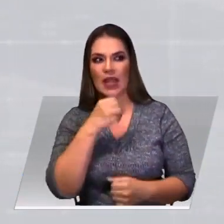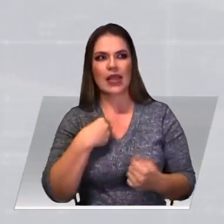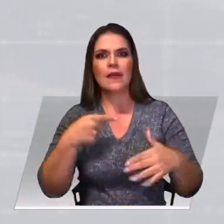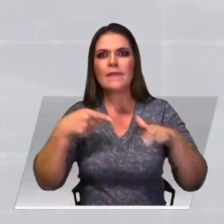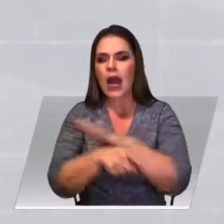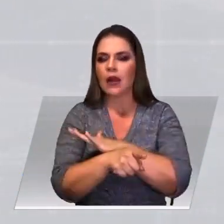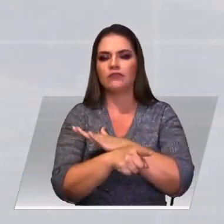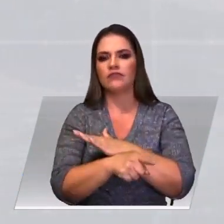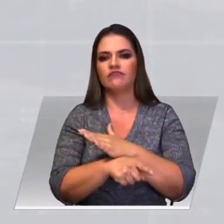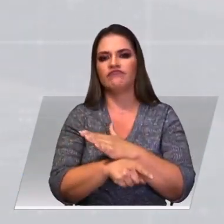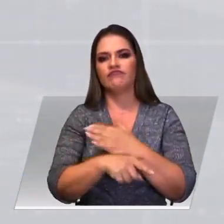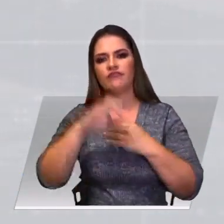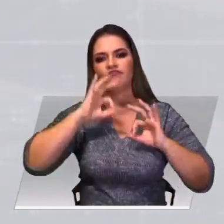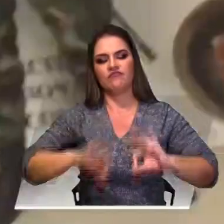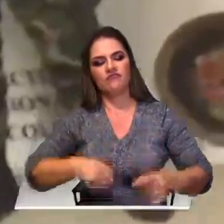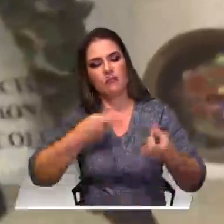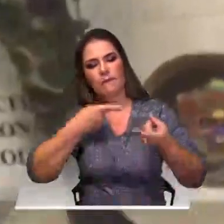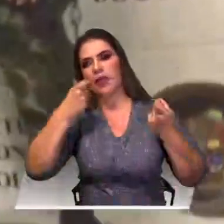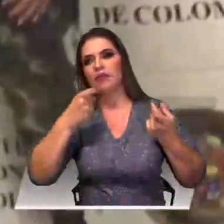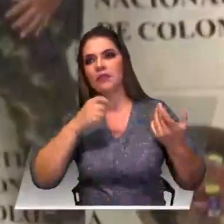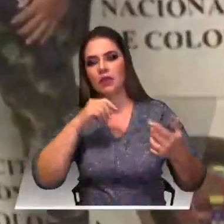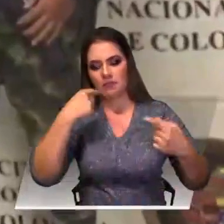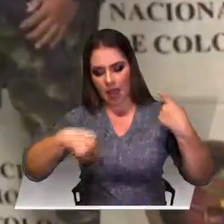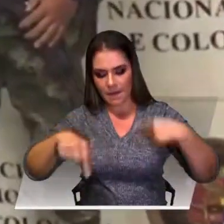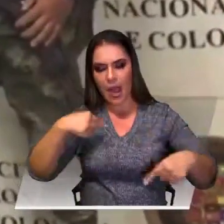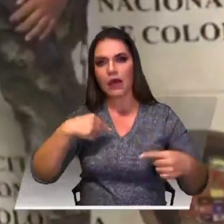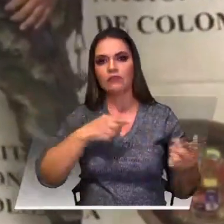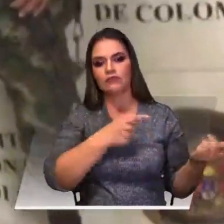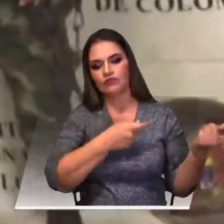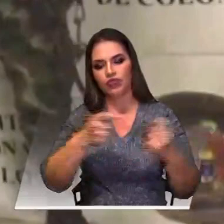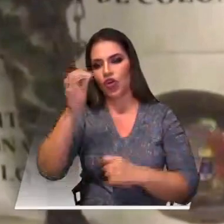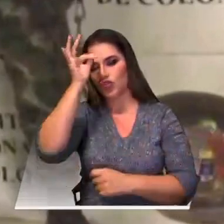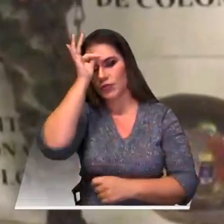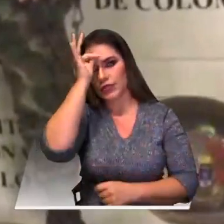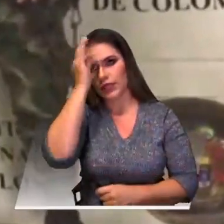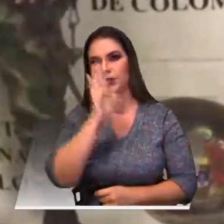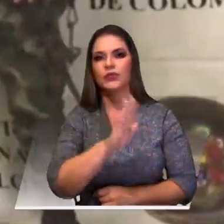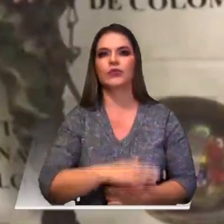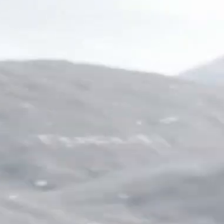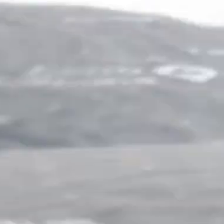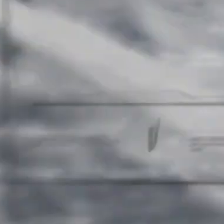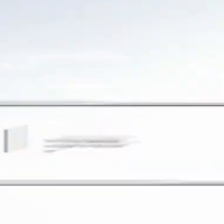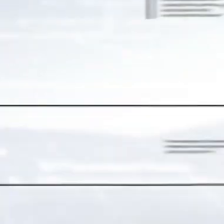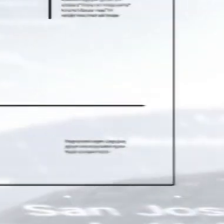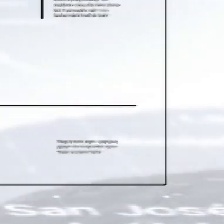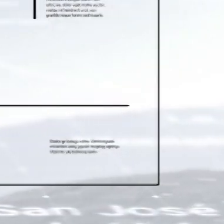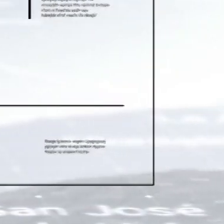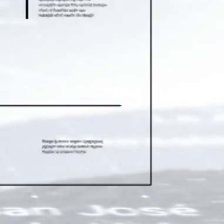huir y resultó herido por la fuerza pública, por lo que recibió atención en el hospital de Frontino.